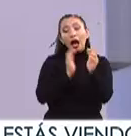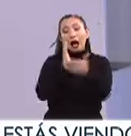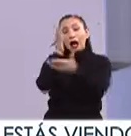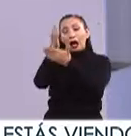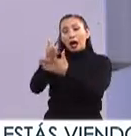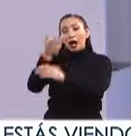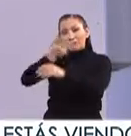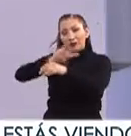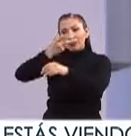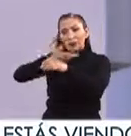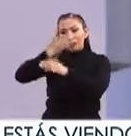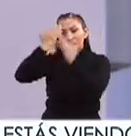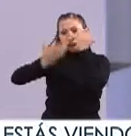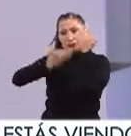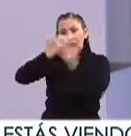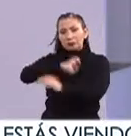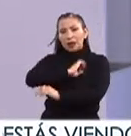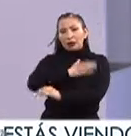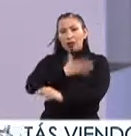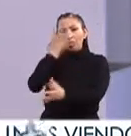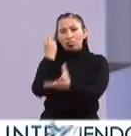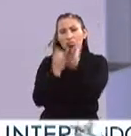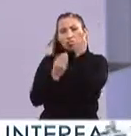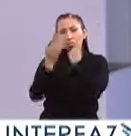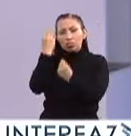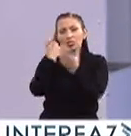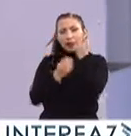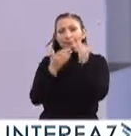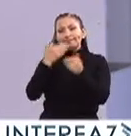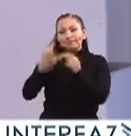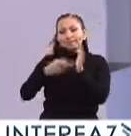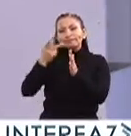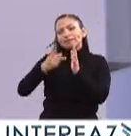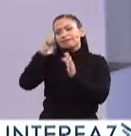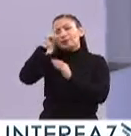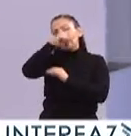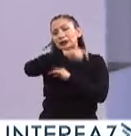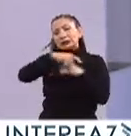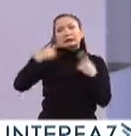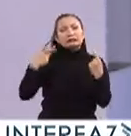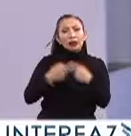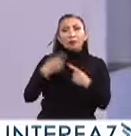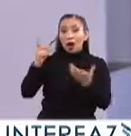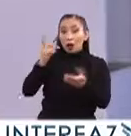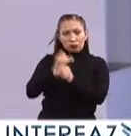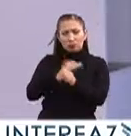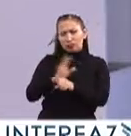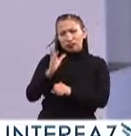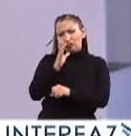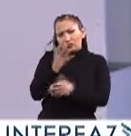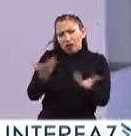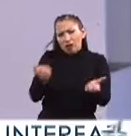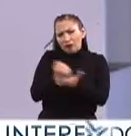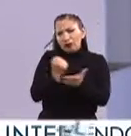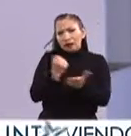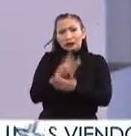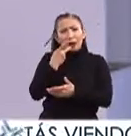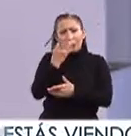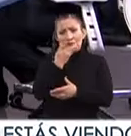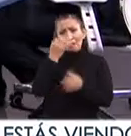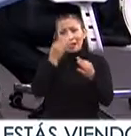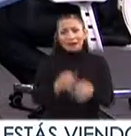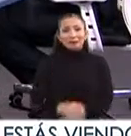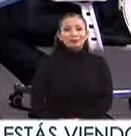el bachillerato, el español. Y ya, sí es un poco complicado, pero no es imposible. No, pues lo hablas ya muy